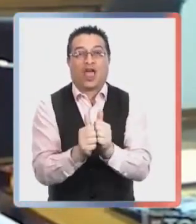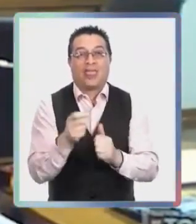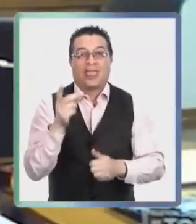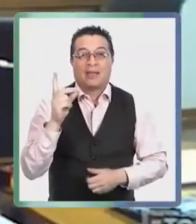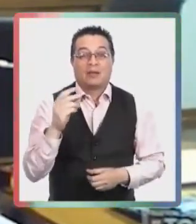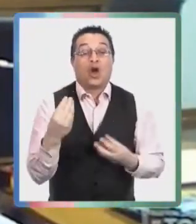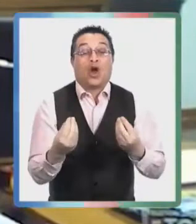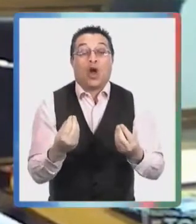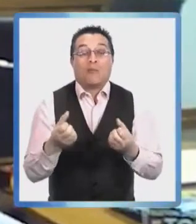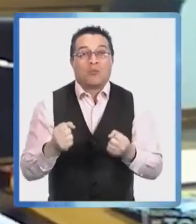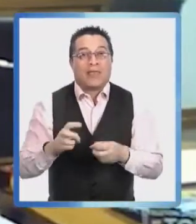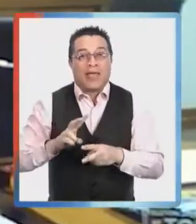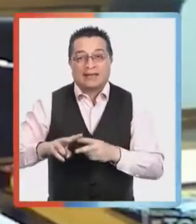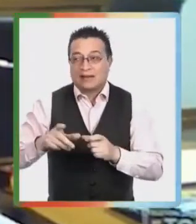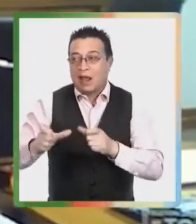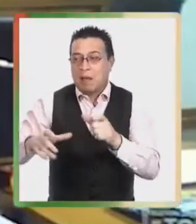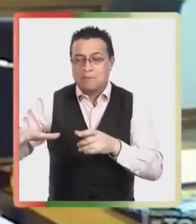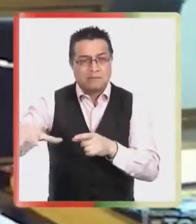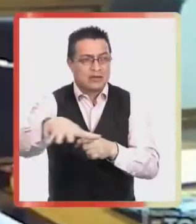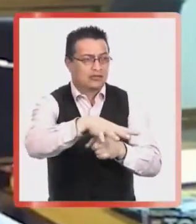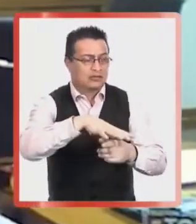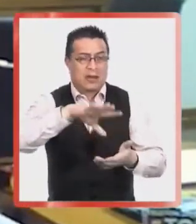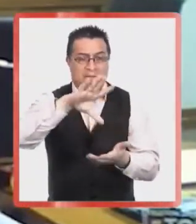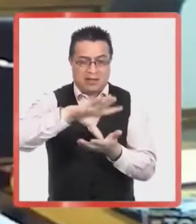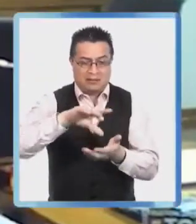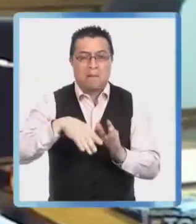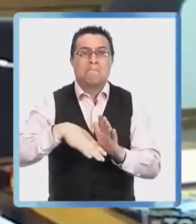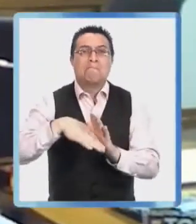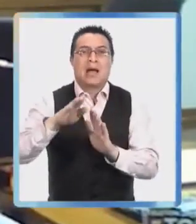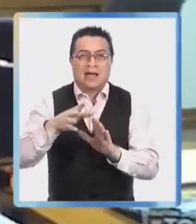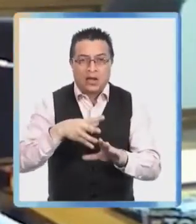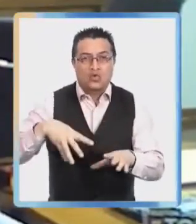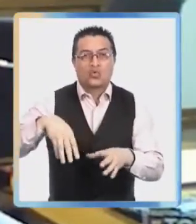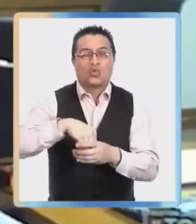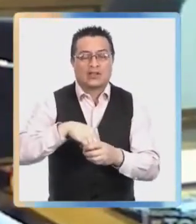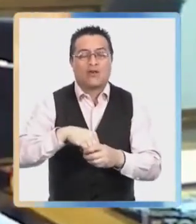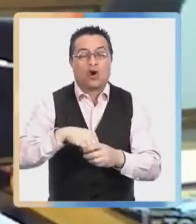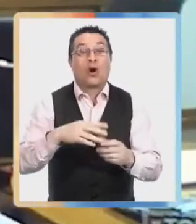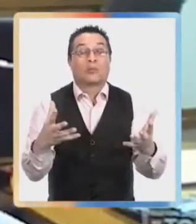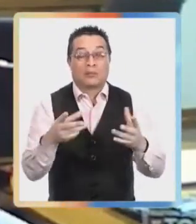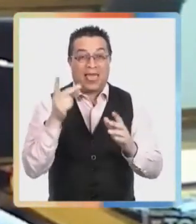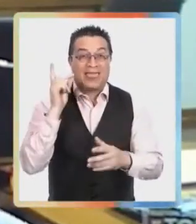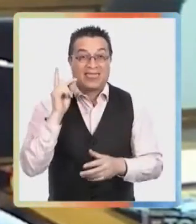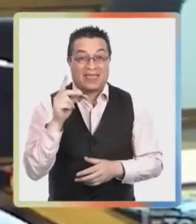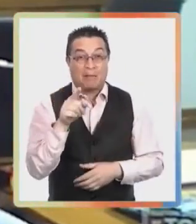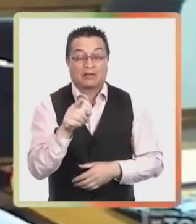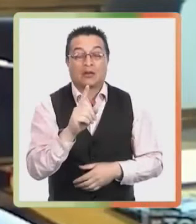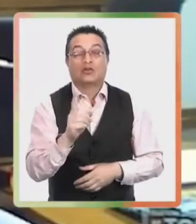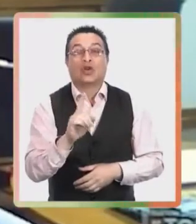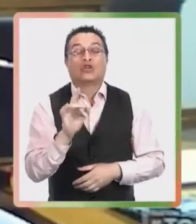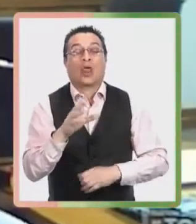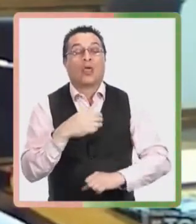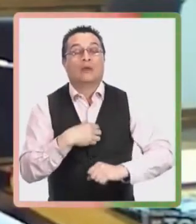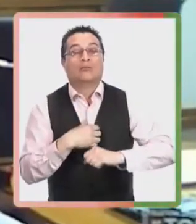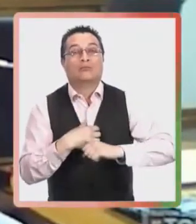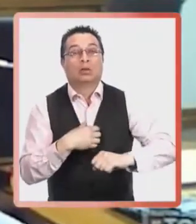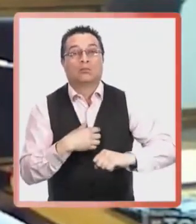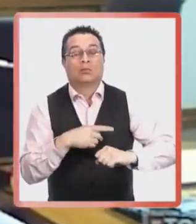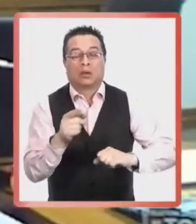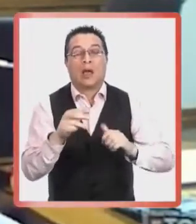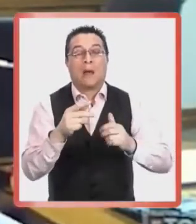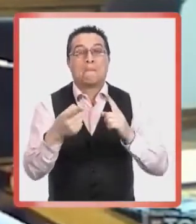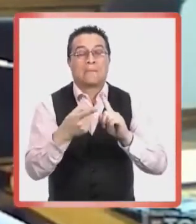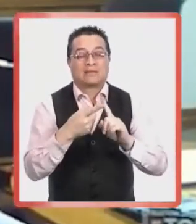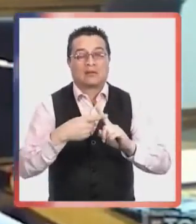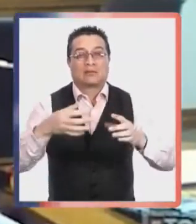discapacidad cómo podemos hacer de nuestra sociedad de nuestro país un lugar más inclusivo donde la discapacidad no sea un impedimento para la